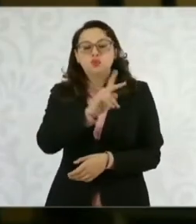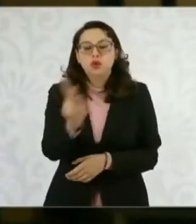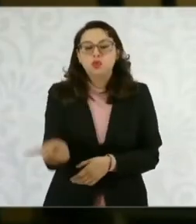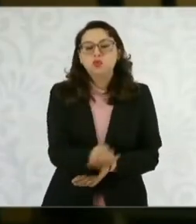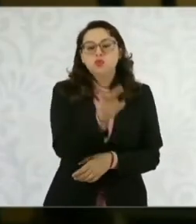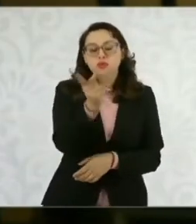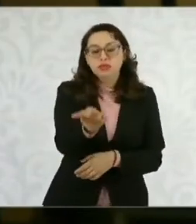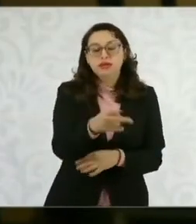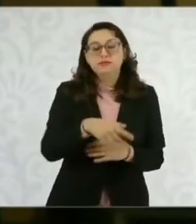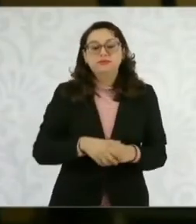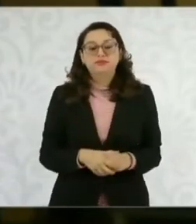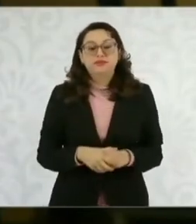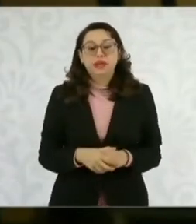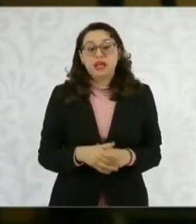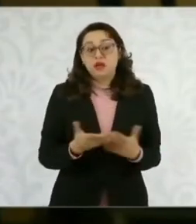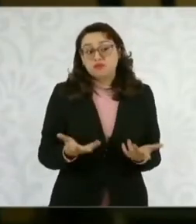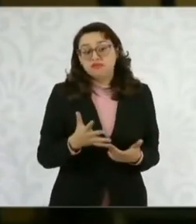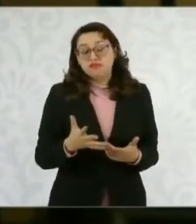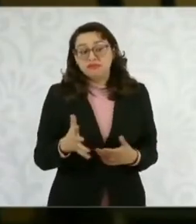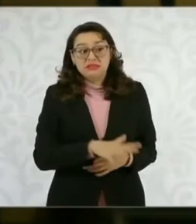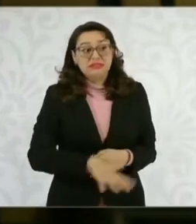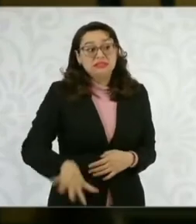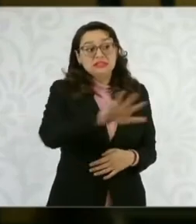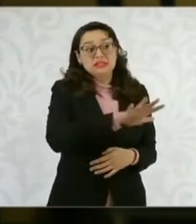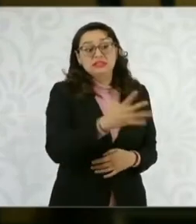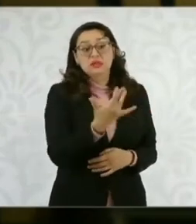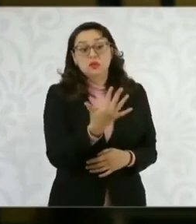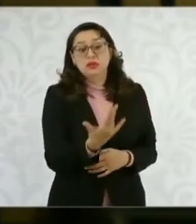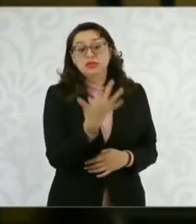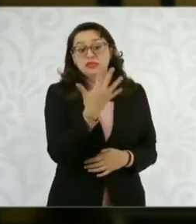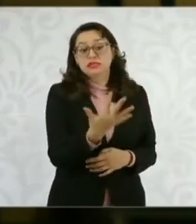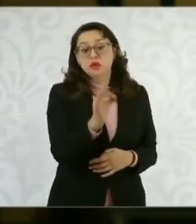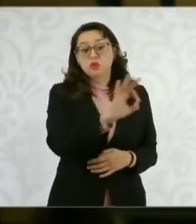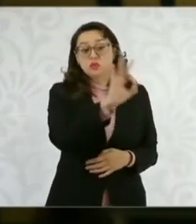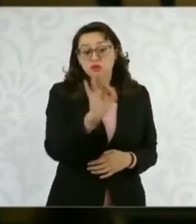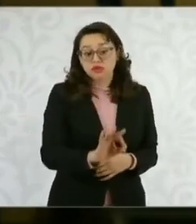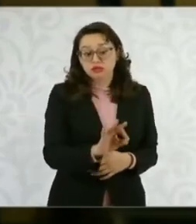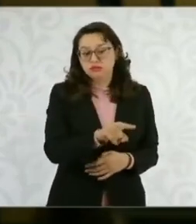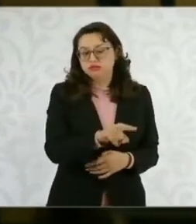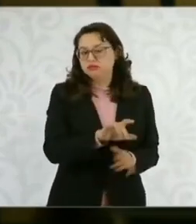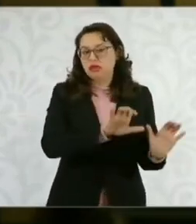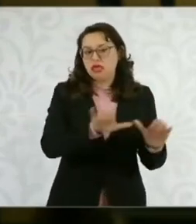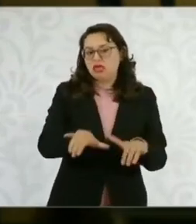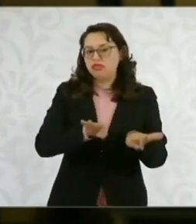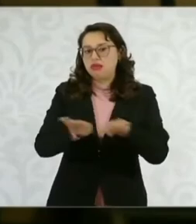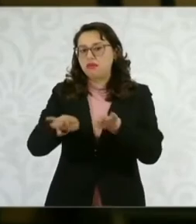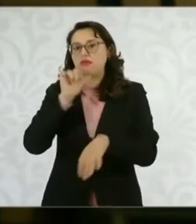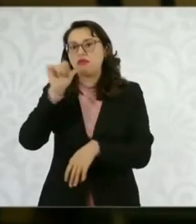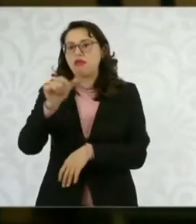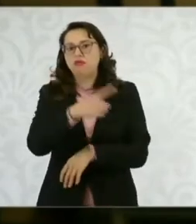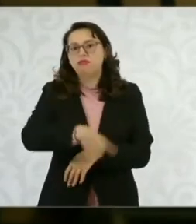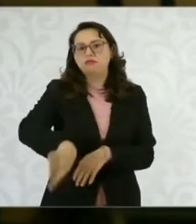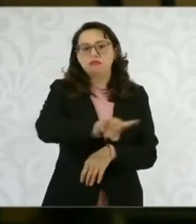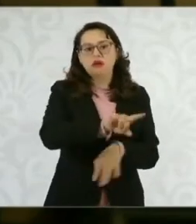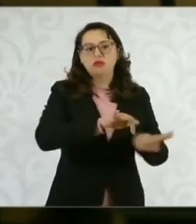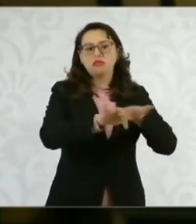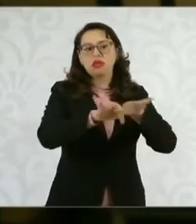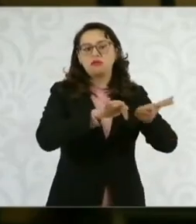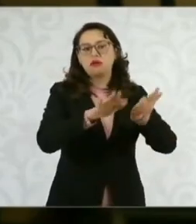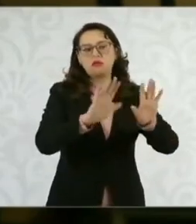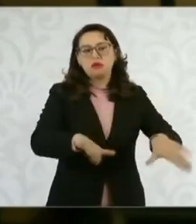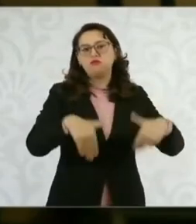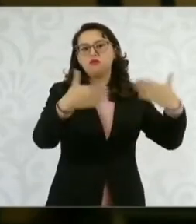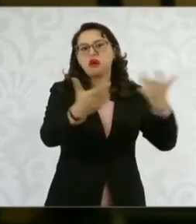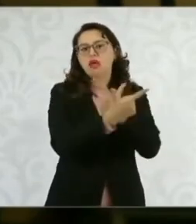el tema. El 55% de la población económicamente activa está en el sector informal. esto, bueno, representa un